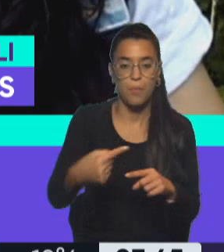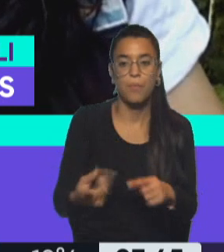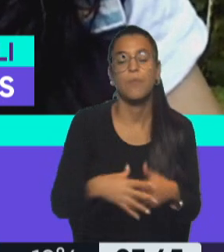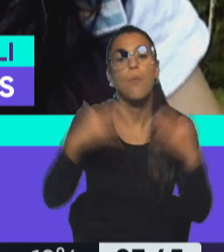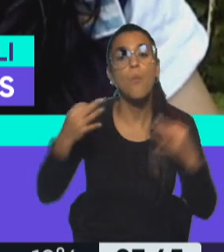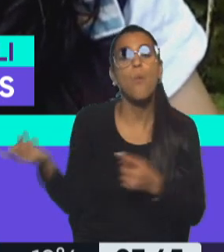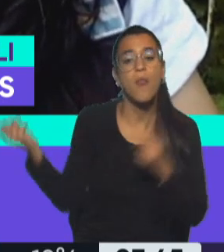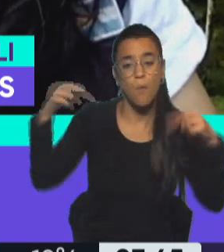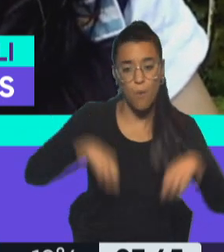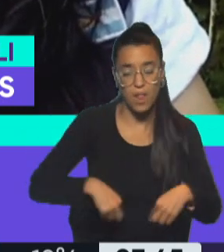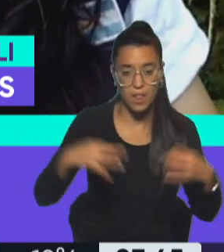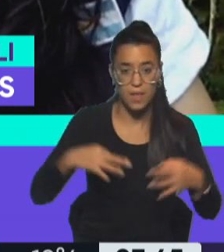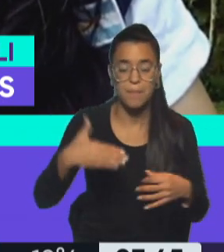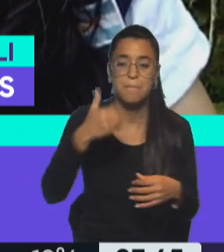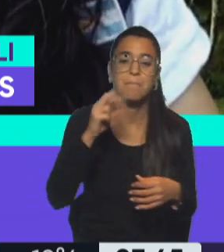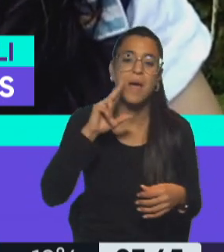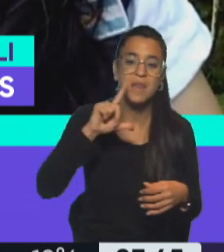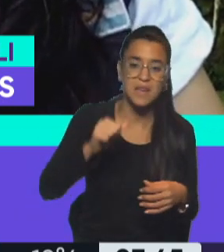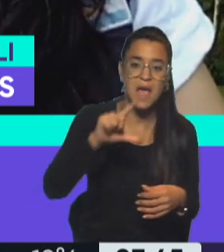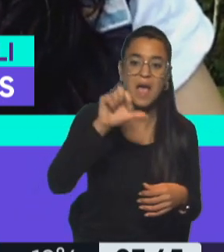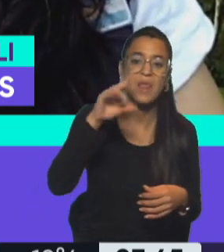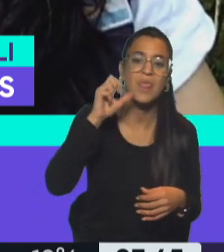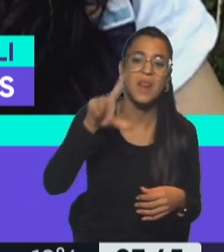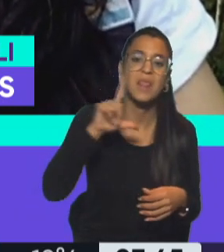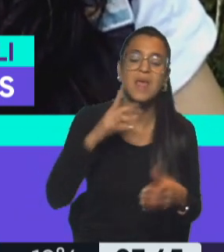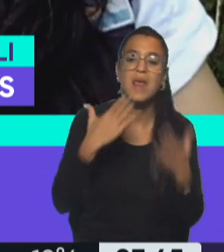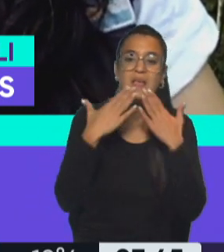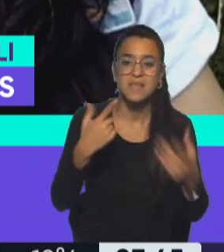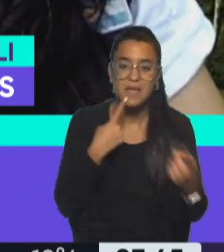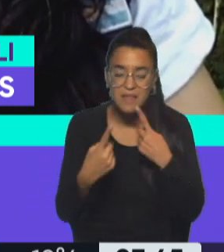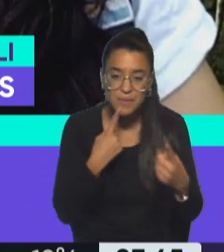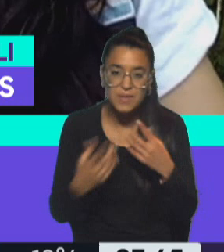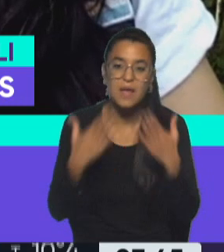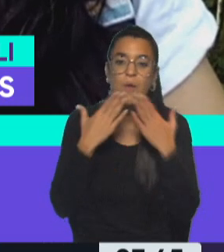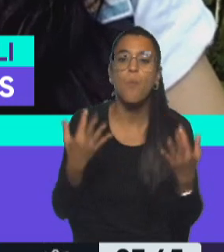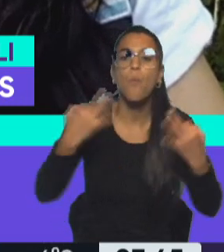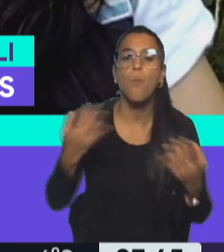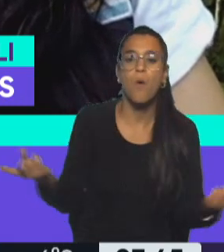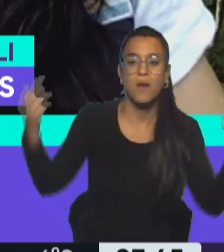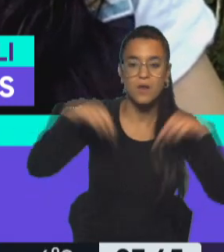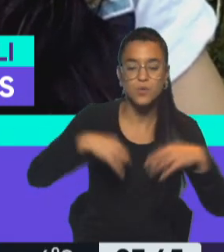un buen regreso, entonces. Marina Cardelli, muchísimas gracias por esta entrevista con la televisión pública y, como decía Ale, buen regreso